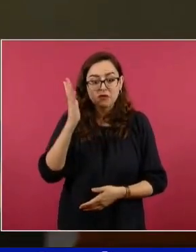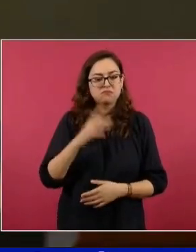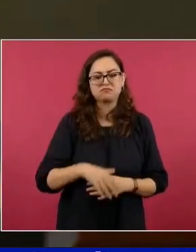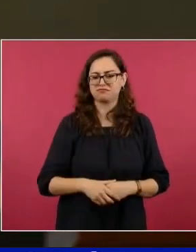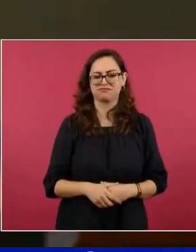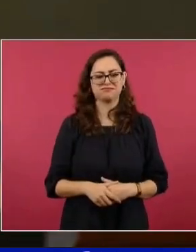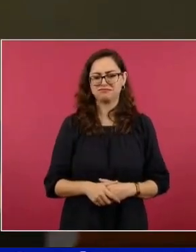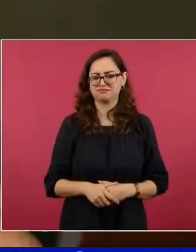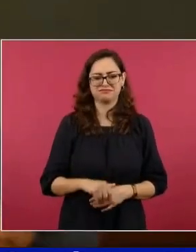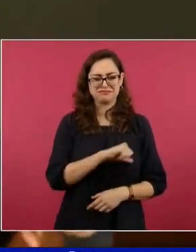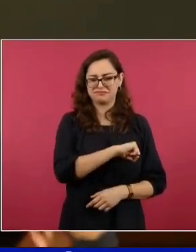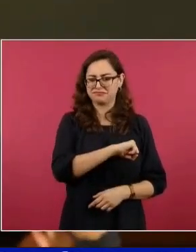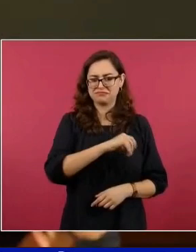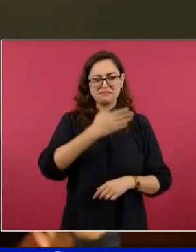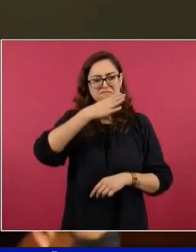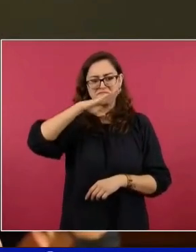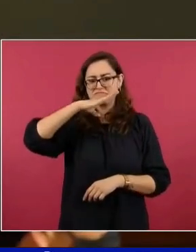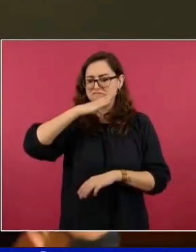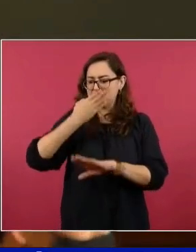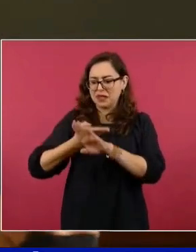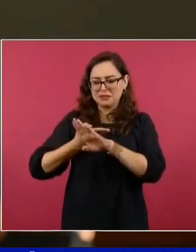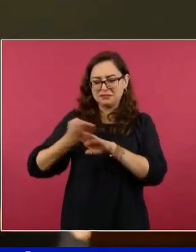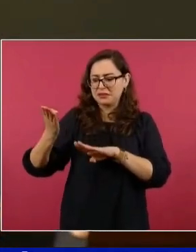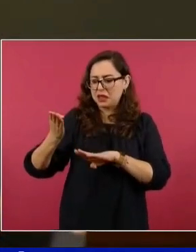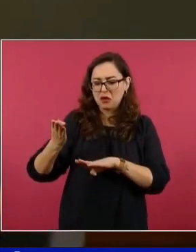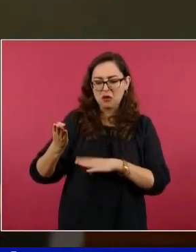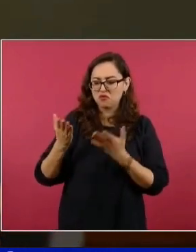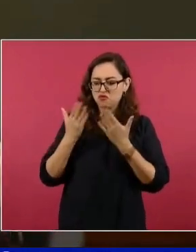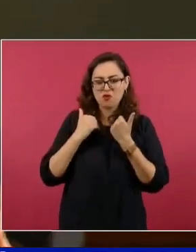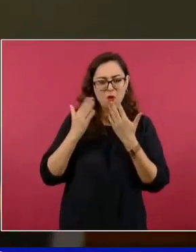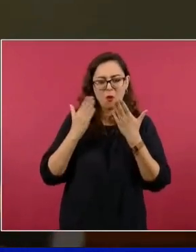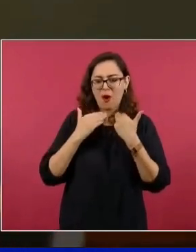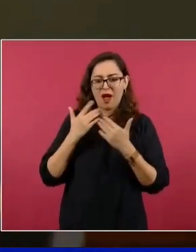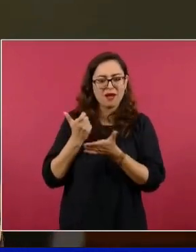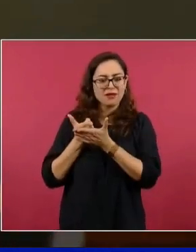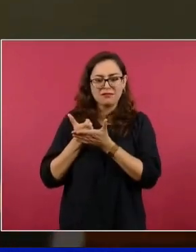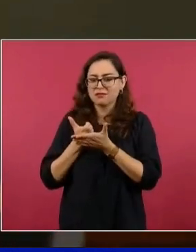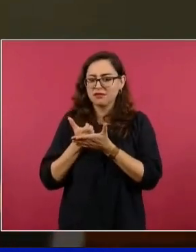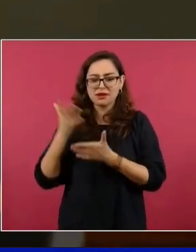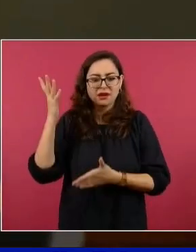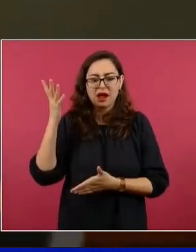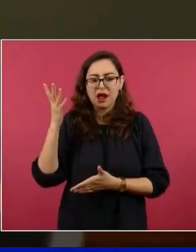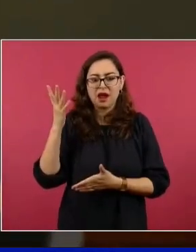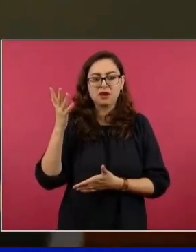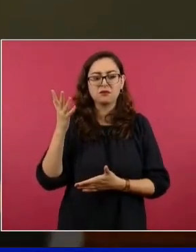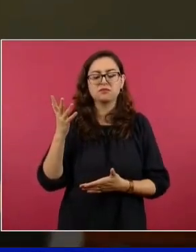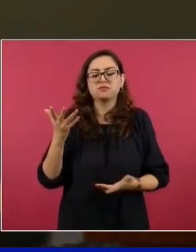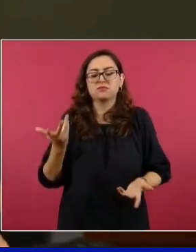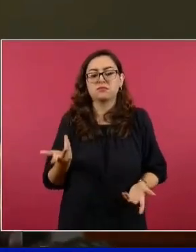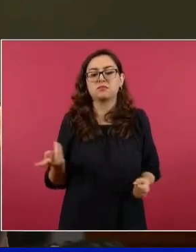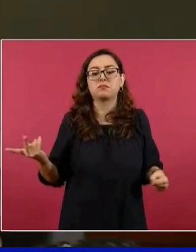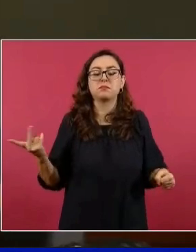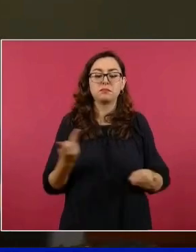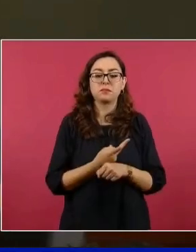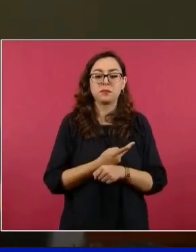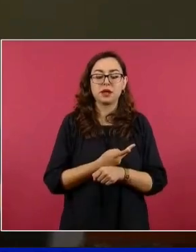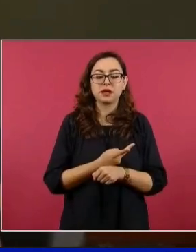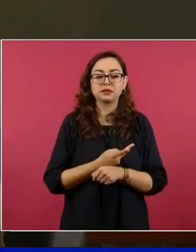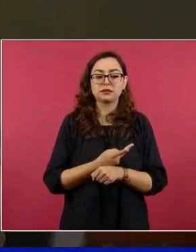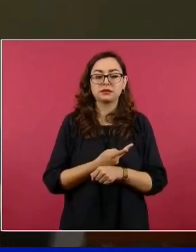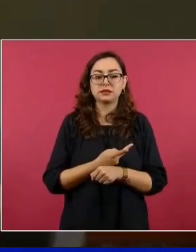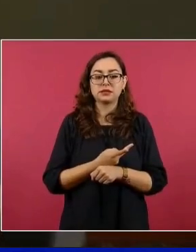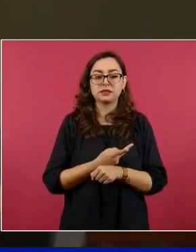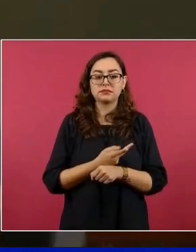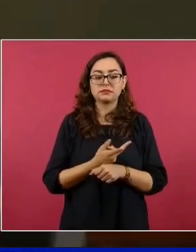precio y que impacta en las torres, y se está haciendo un gran esfuerzo para que no suban los energéticos. Entonces no